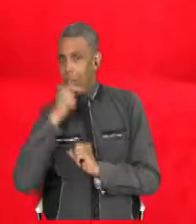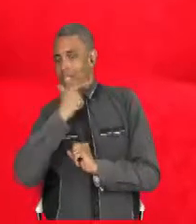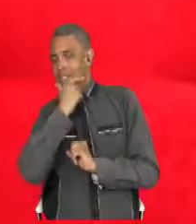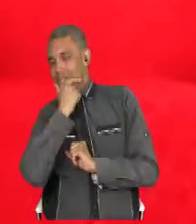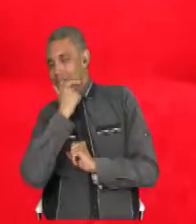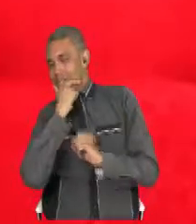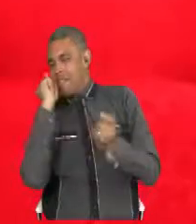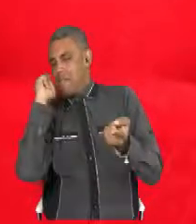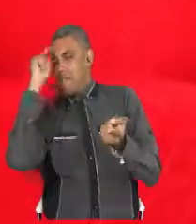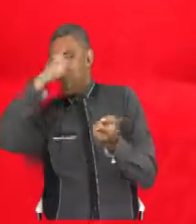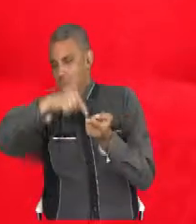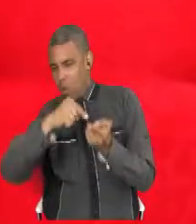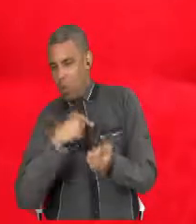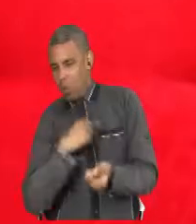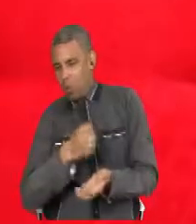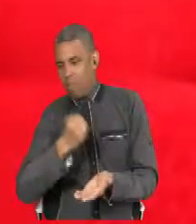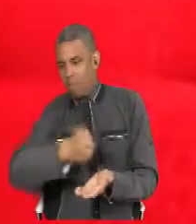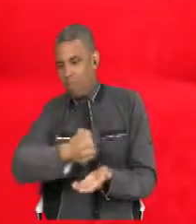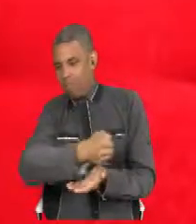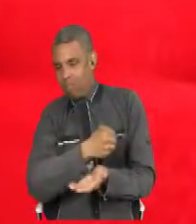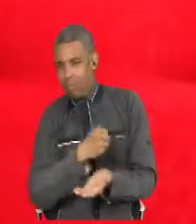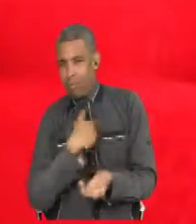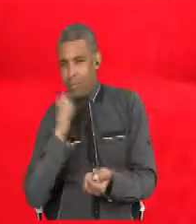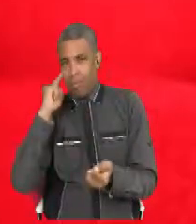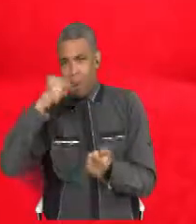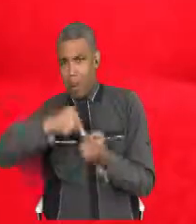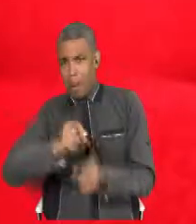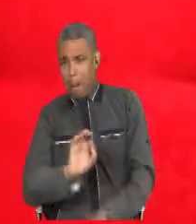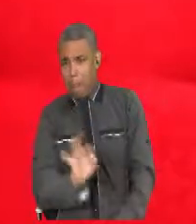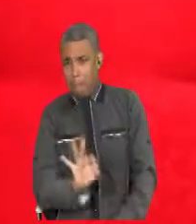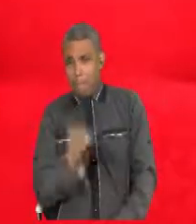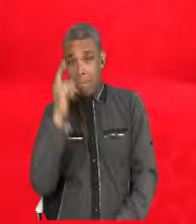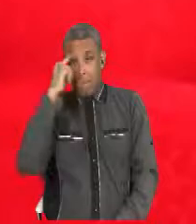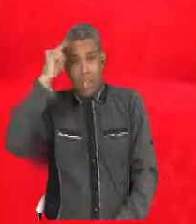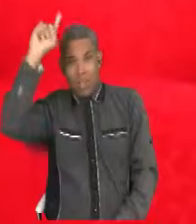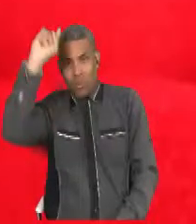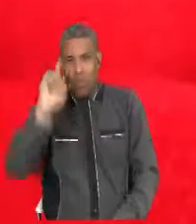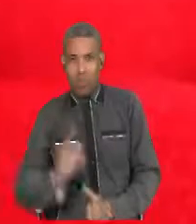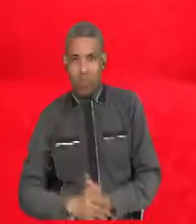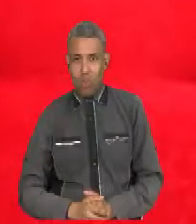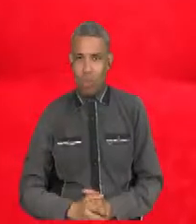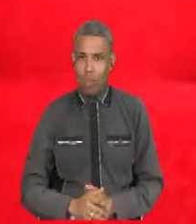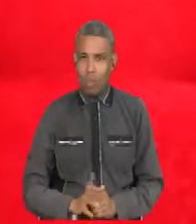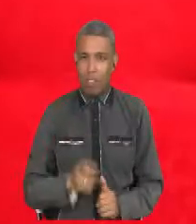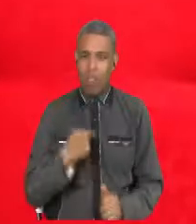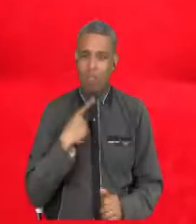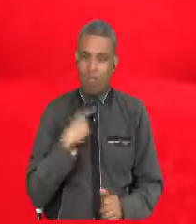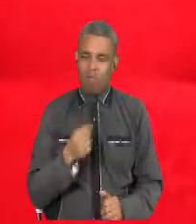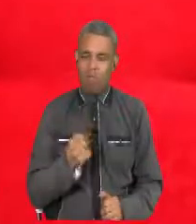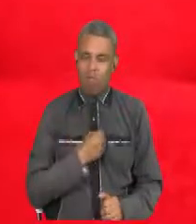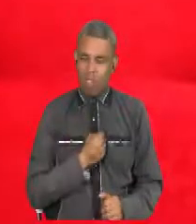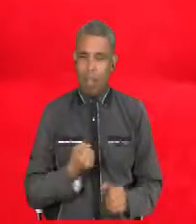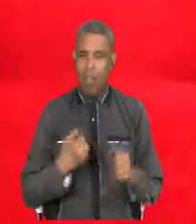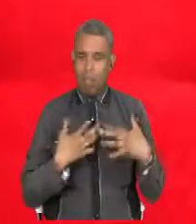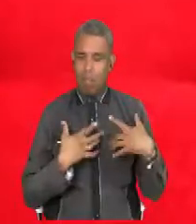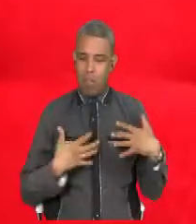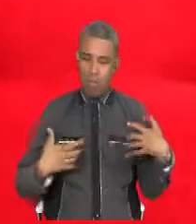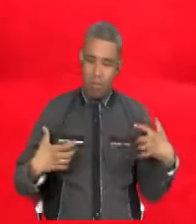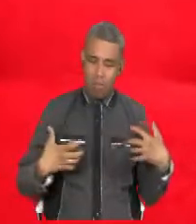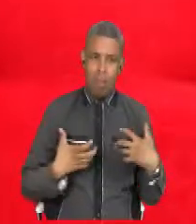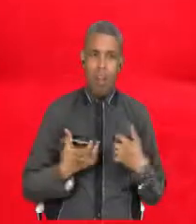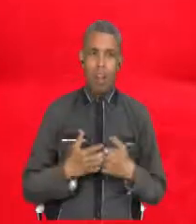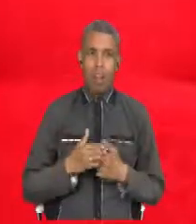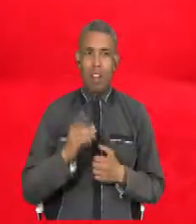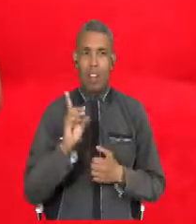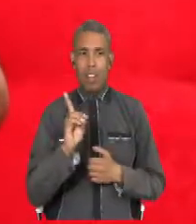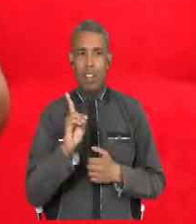como de salsa, ¿no? Se fue dando en el camino y fue descubriendo que me fue... Porque yo soy más vallenato, yo soy más diomedista, pero